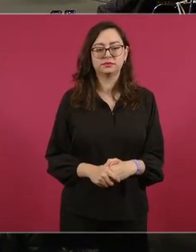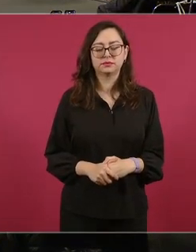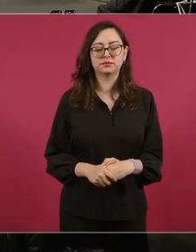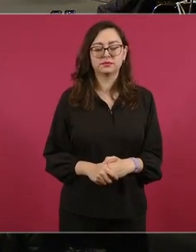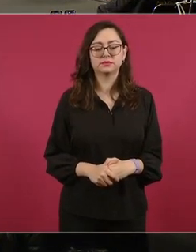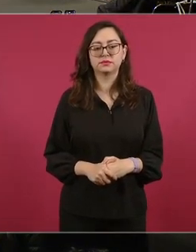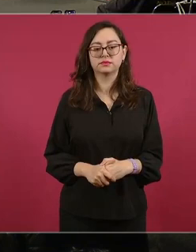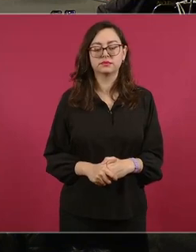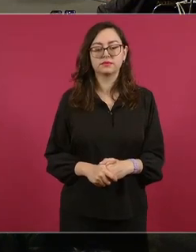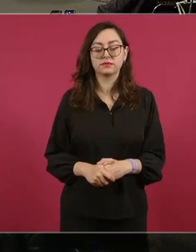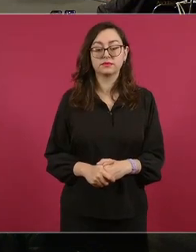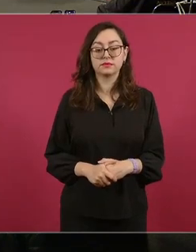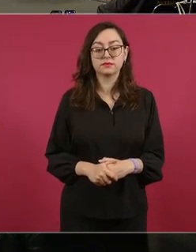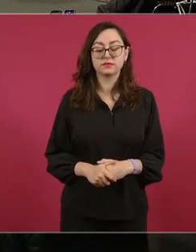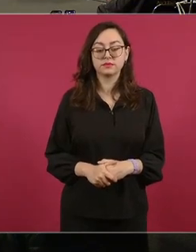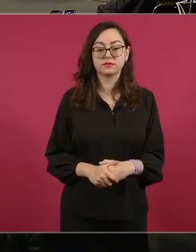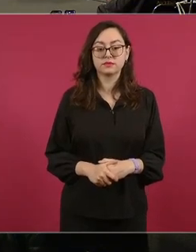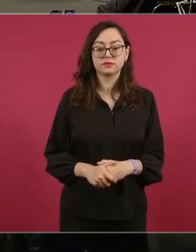esta,